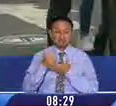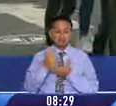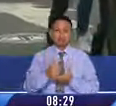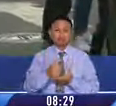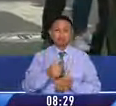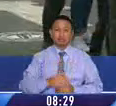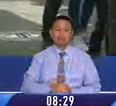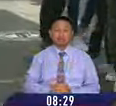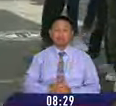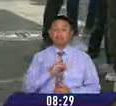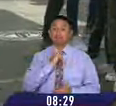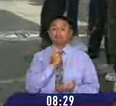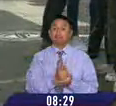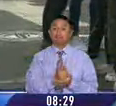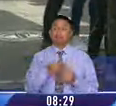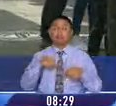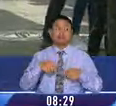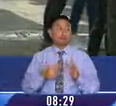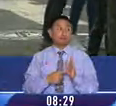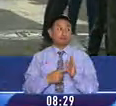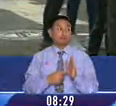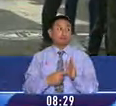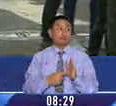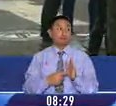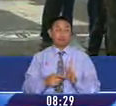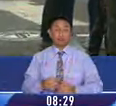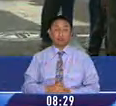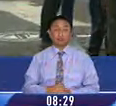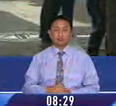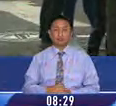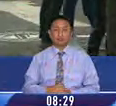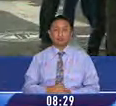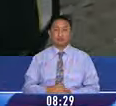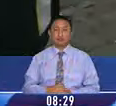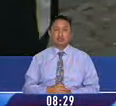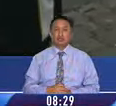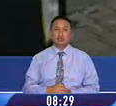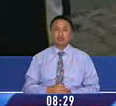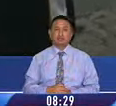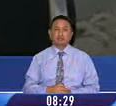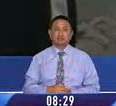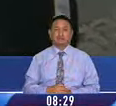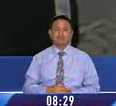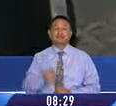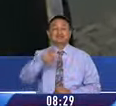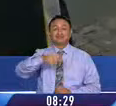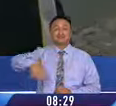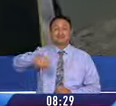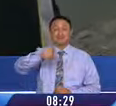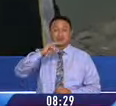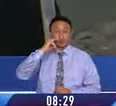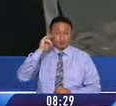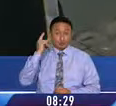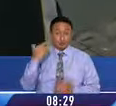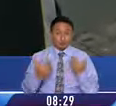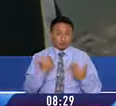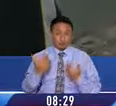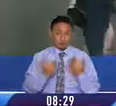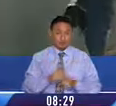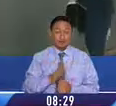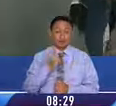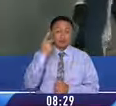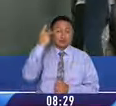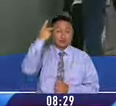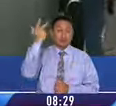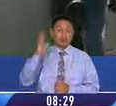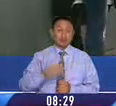vecindad. Claro que sí. Esa forma desinteresada de actuar en favor de la sociedad mantiene felices a los más pequeños, a sus padres